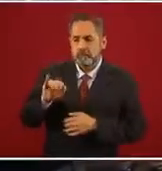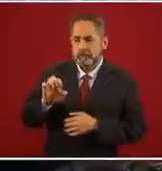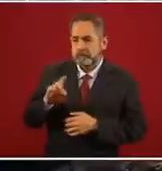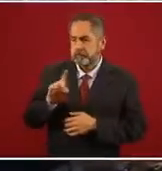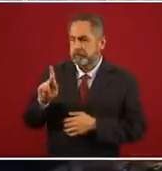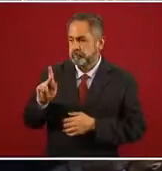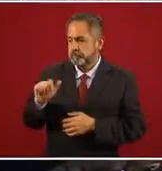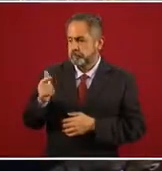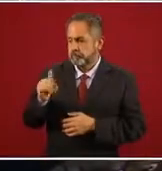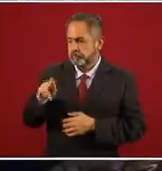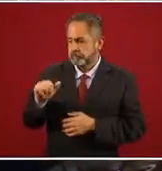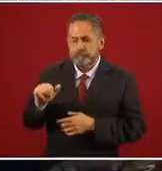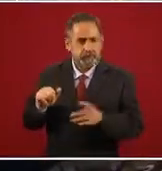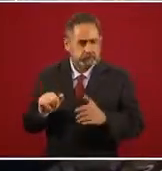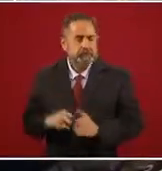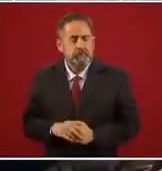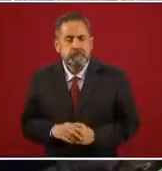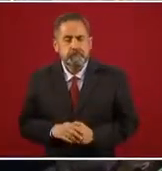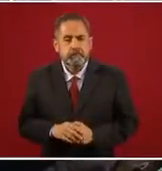piedepagina.mx.